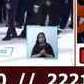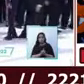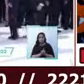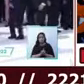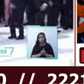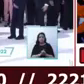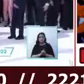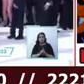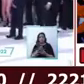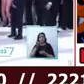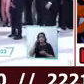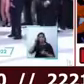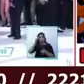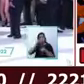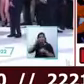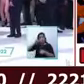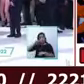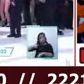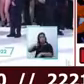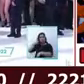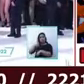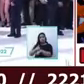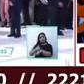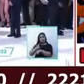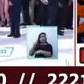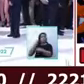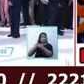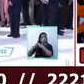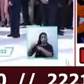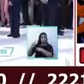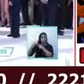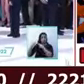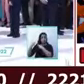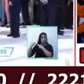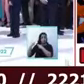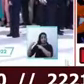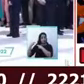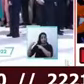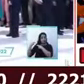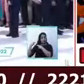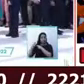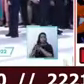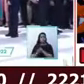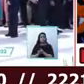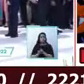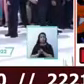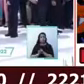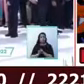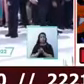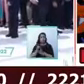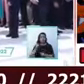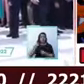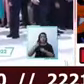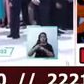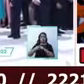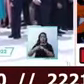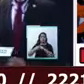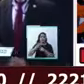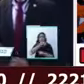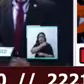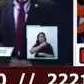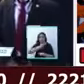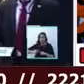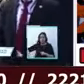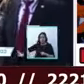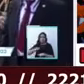informe, como lo hizo doña Dori Gutiérrez. Ese tipo nomás repite lo... Ese tipo yo siempre lo he catalogado como el Andurai